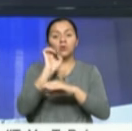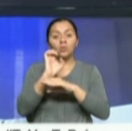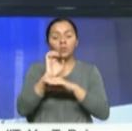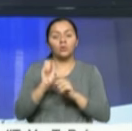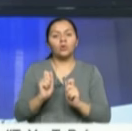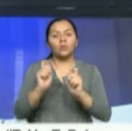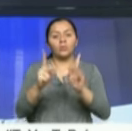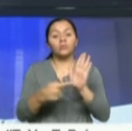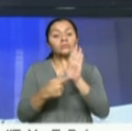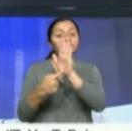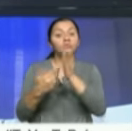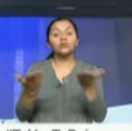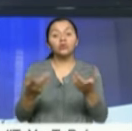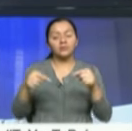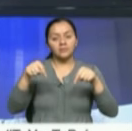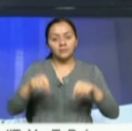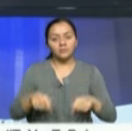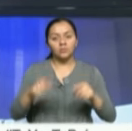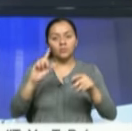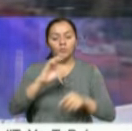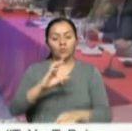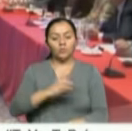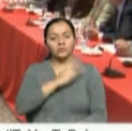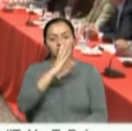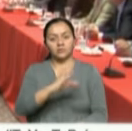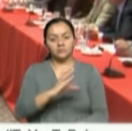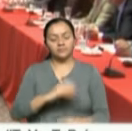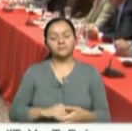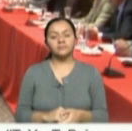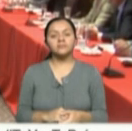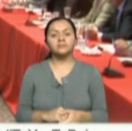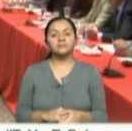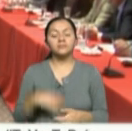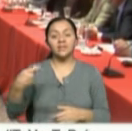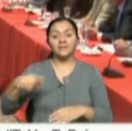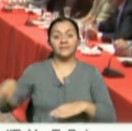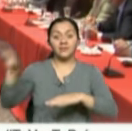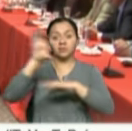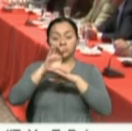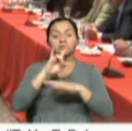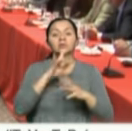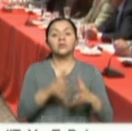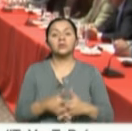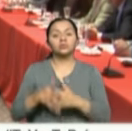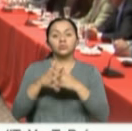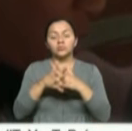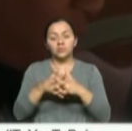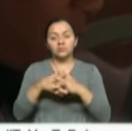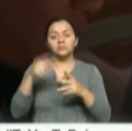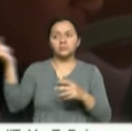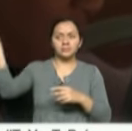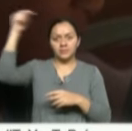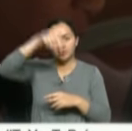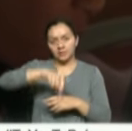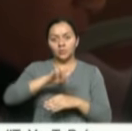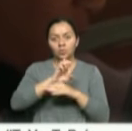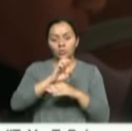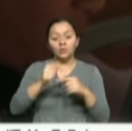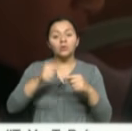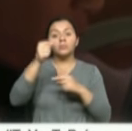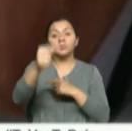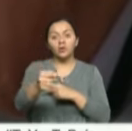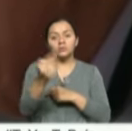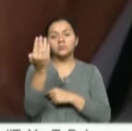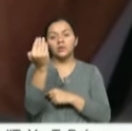de Oportunidades, desarrollada en Washington. Inversionistas estadounidenses visitarán al Ecuador este próximo 14